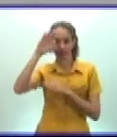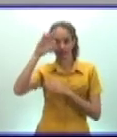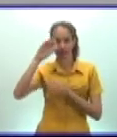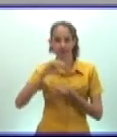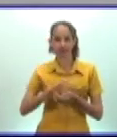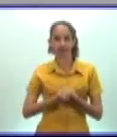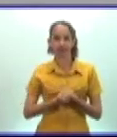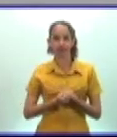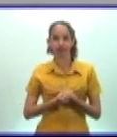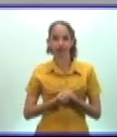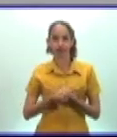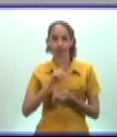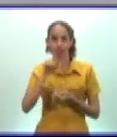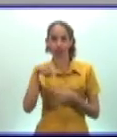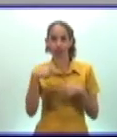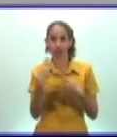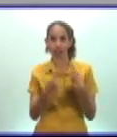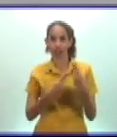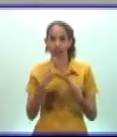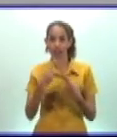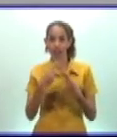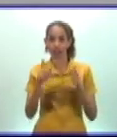aplicando propiedad de la potencia,